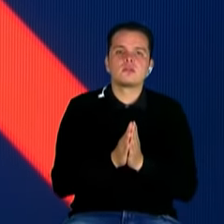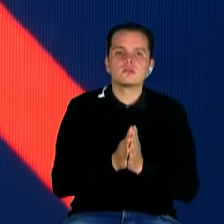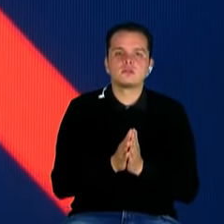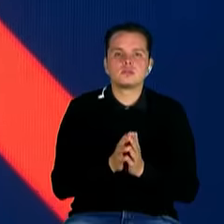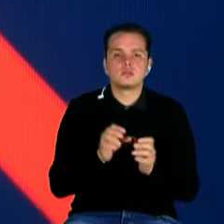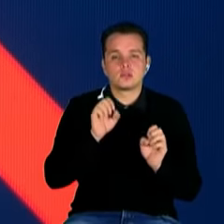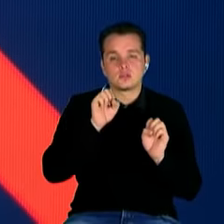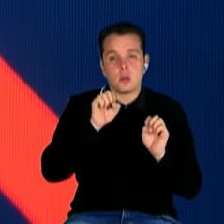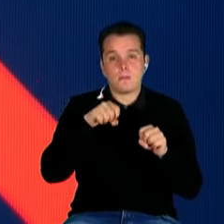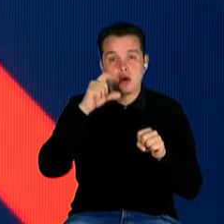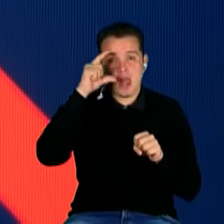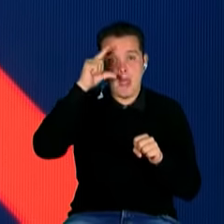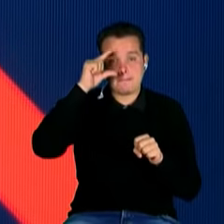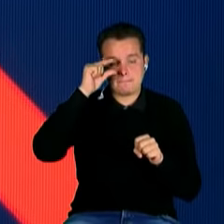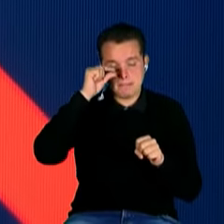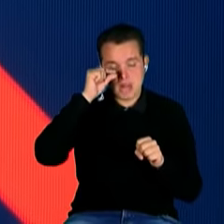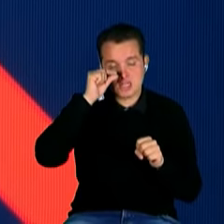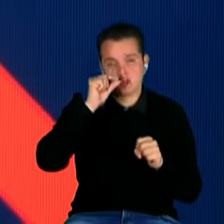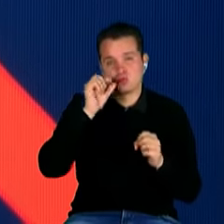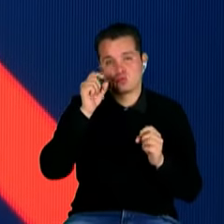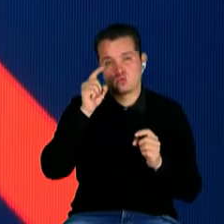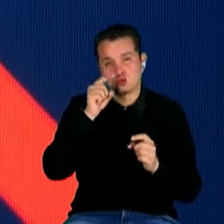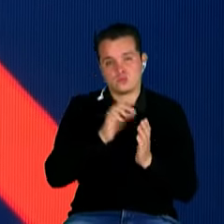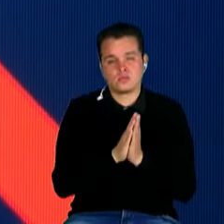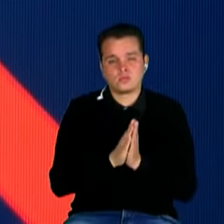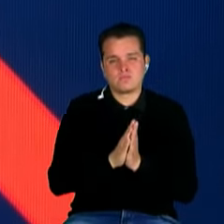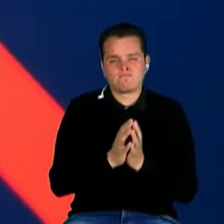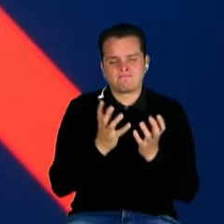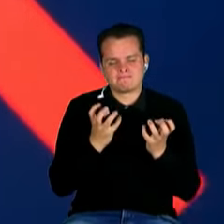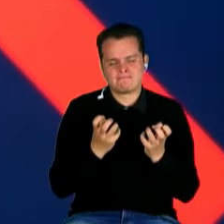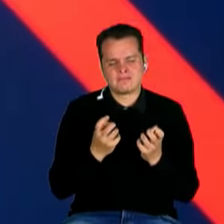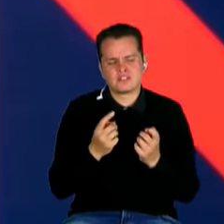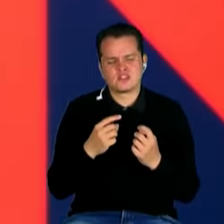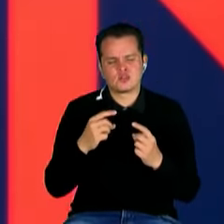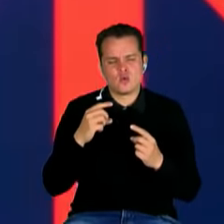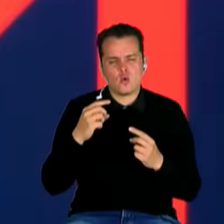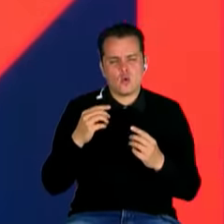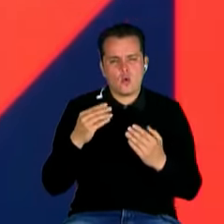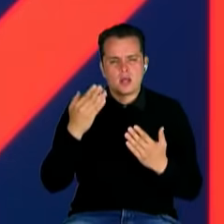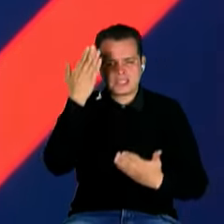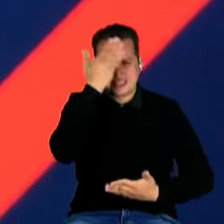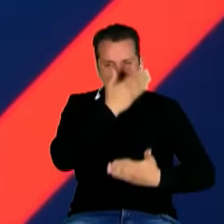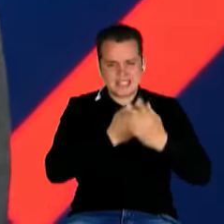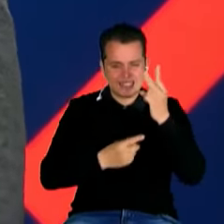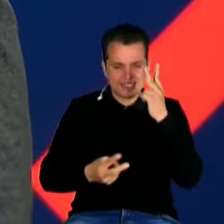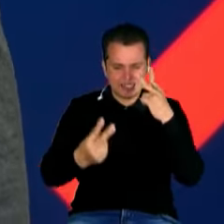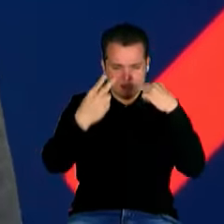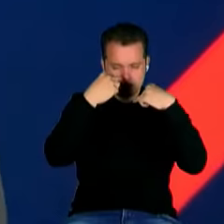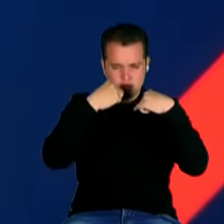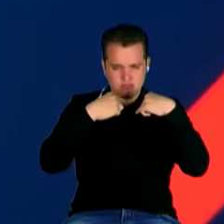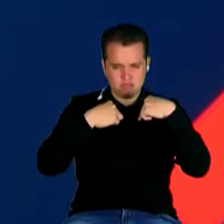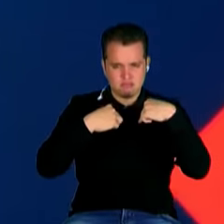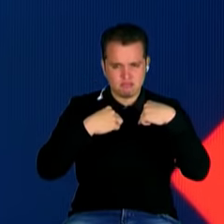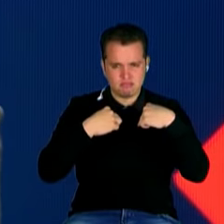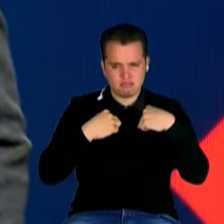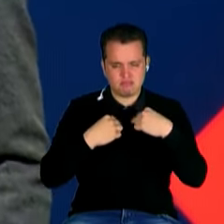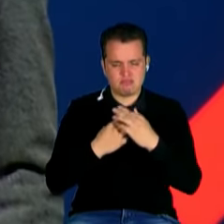Puedes cerrar un segundo tus ojos. Quiero que te examines a ti mismo.